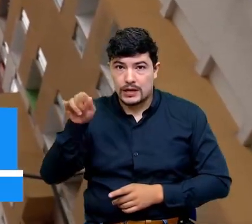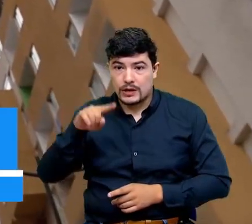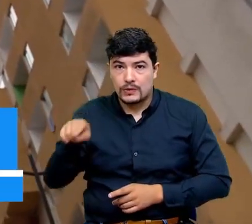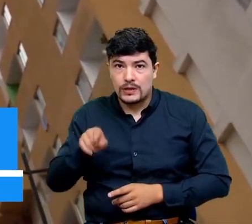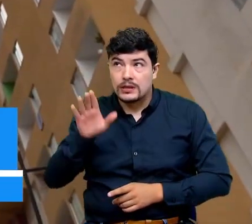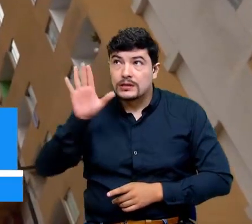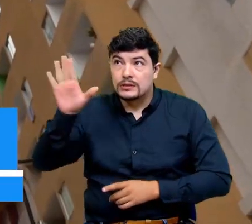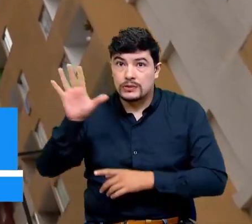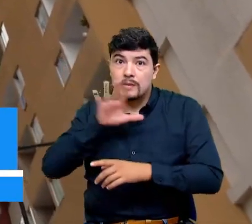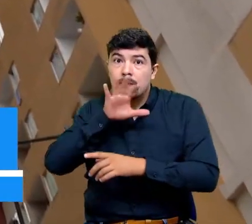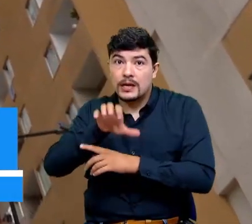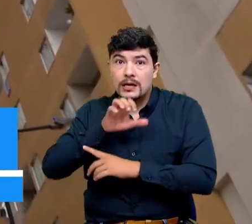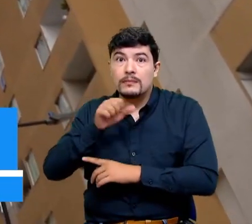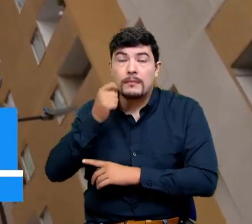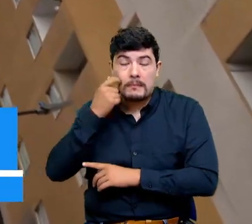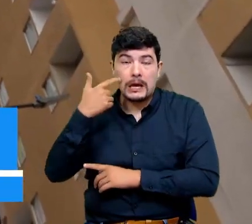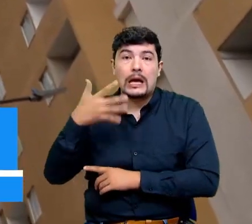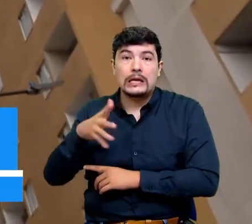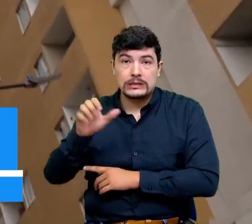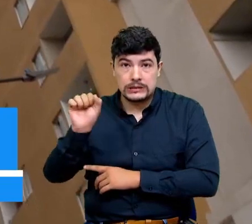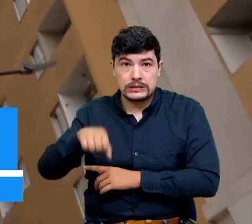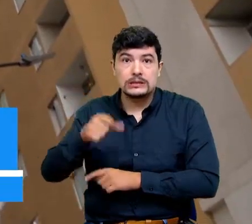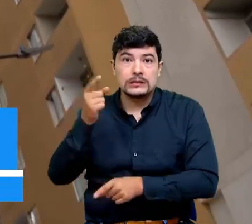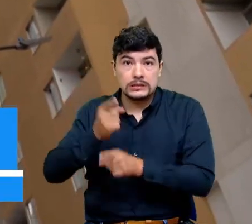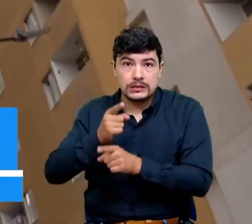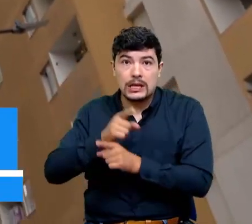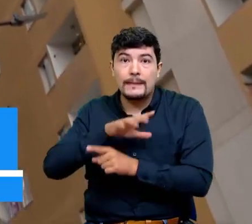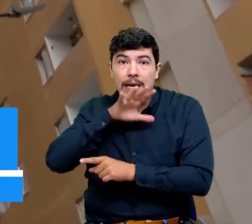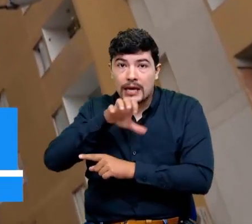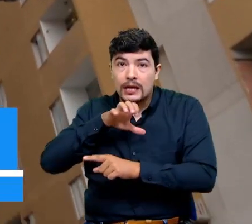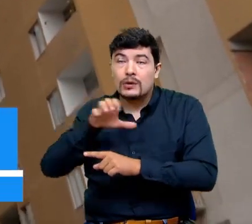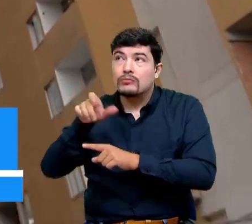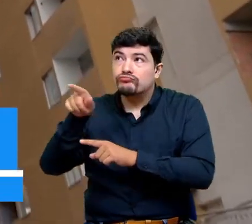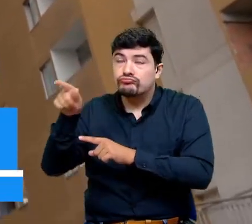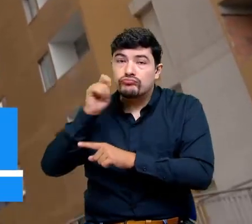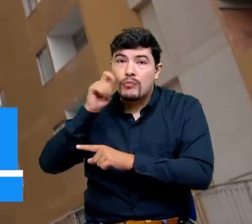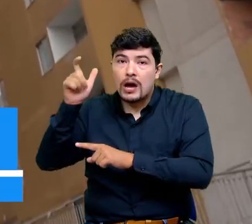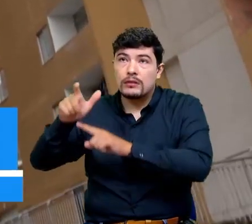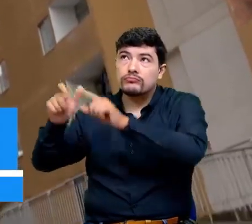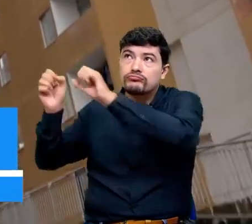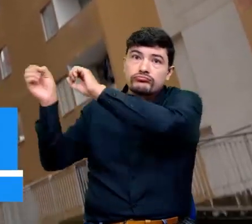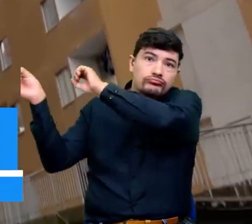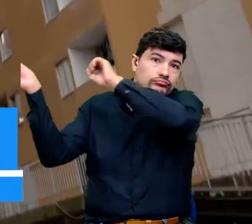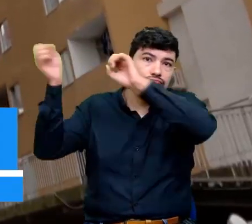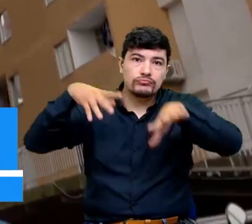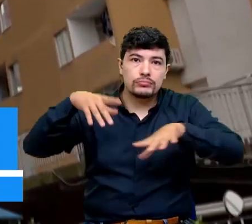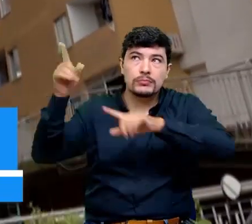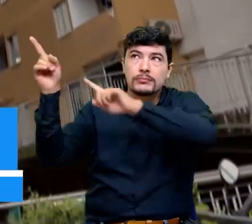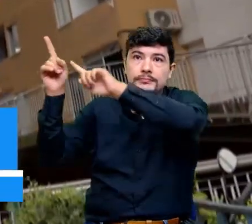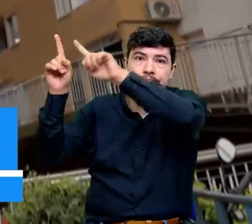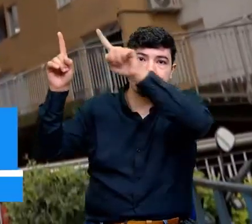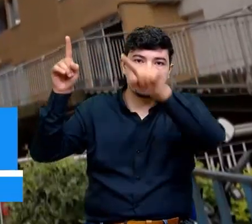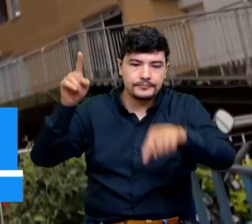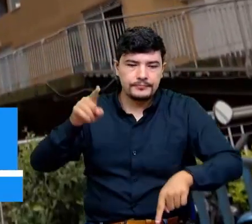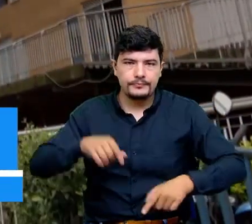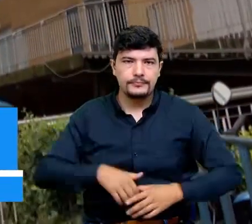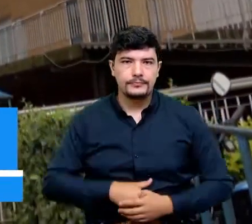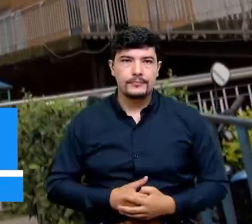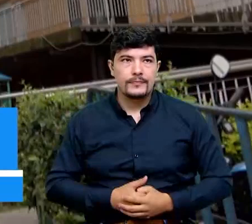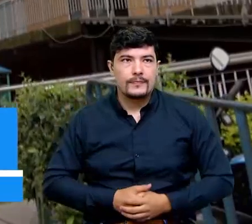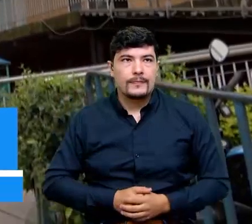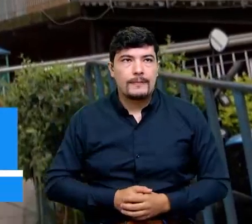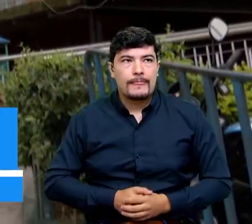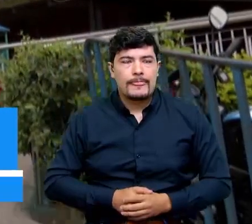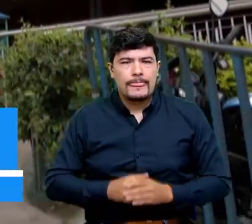fue arrojado por un humano y no se lanzó por instinto, como algunos pobladores manifiestan. Según